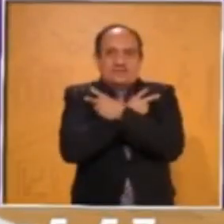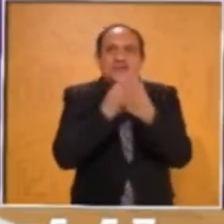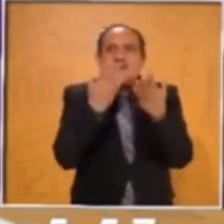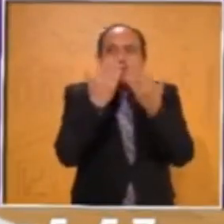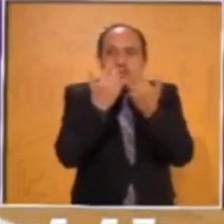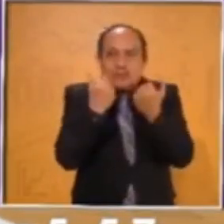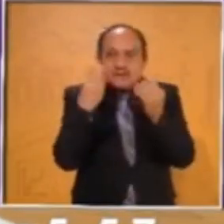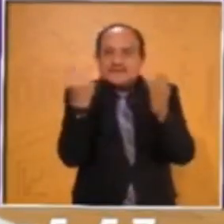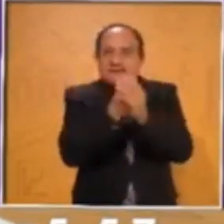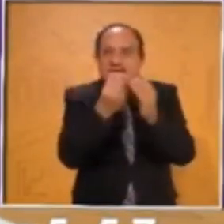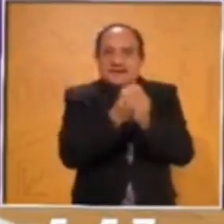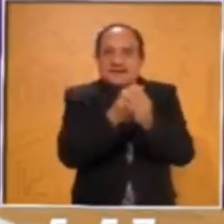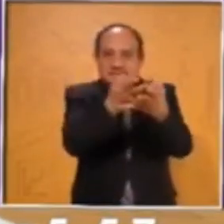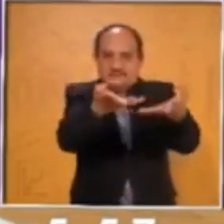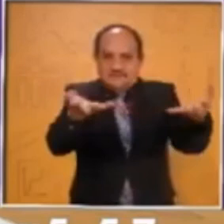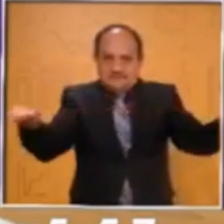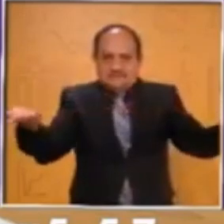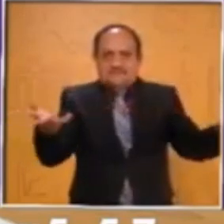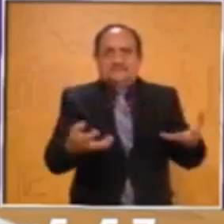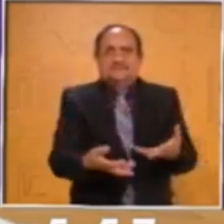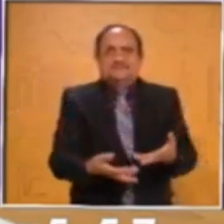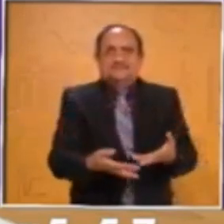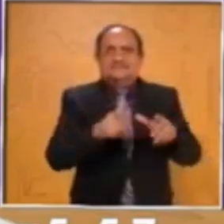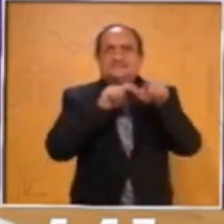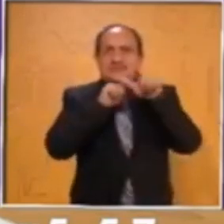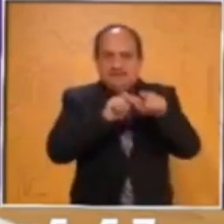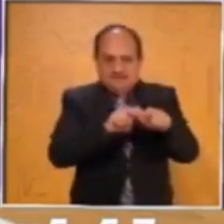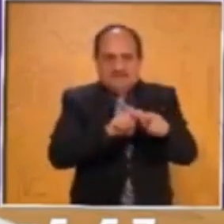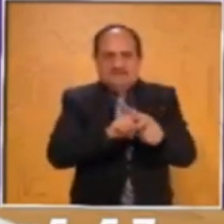ustedes. ¿Sí? Sigamos con la